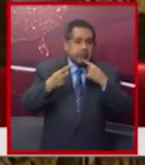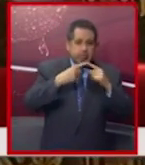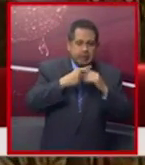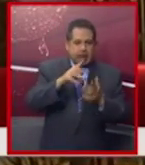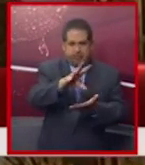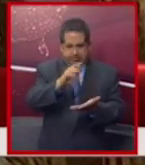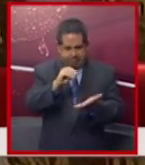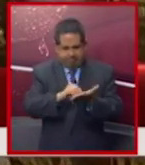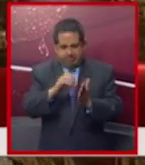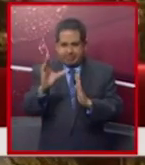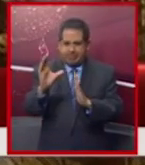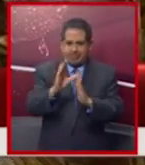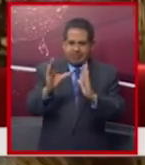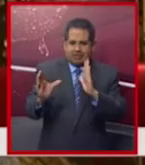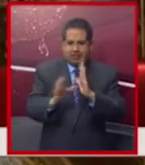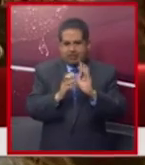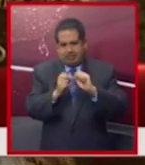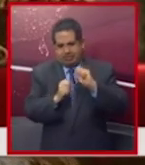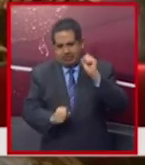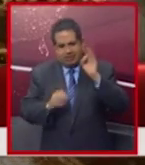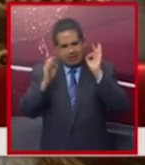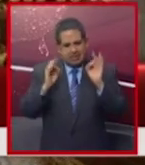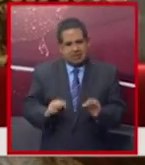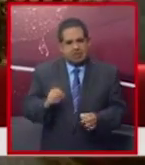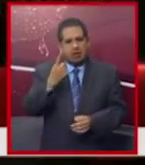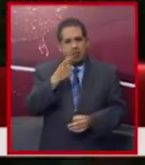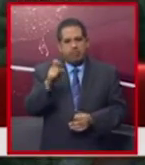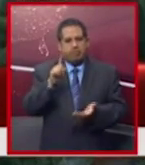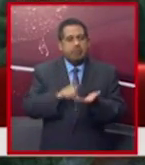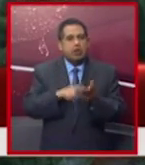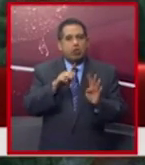época, la Constitución de 1917.